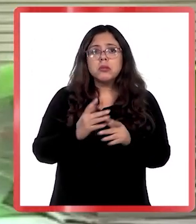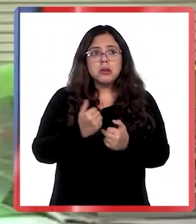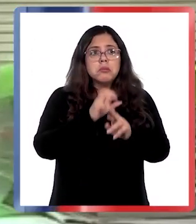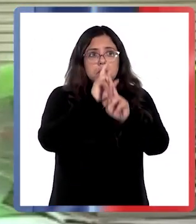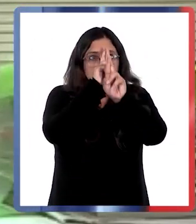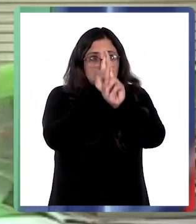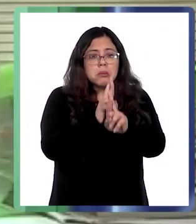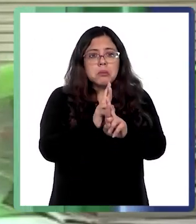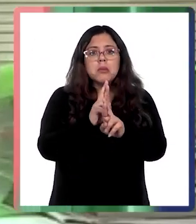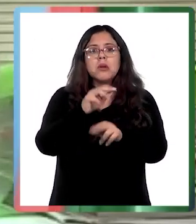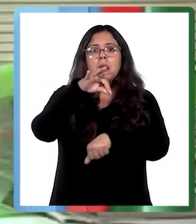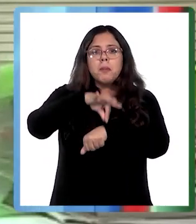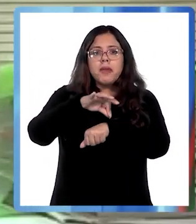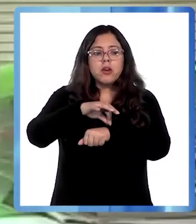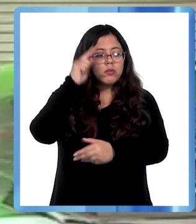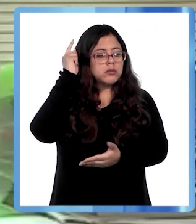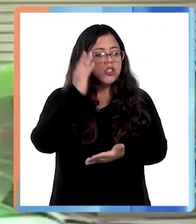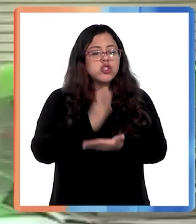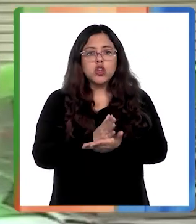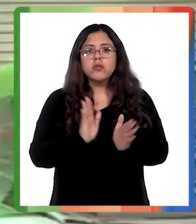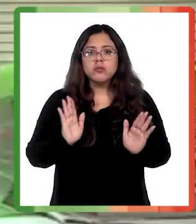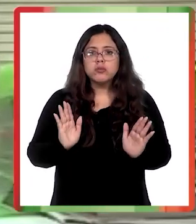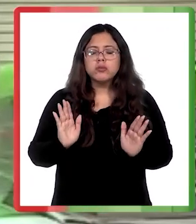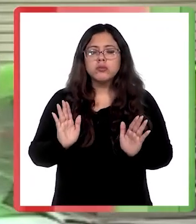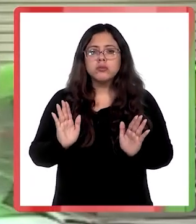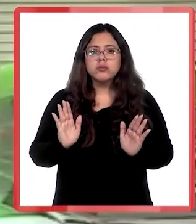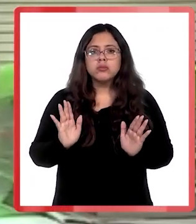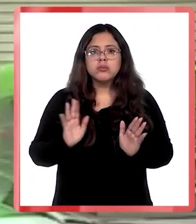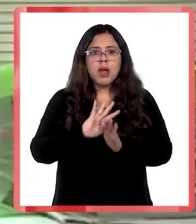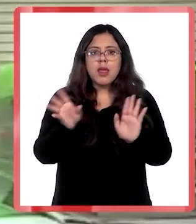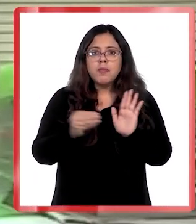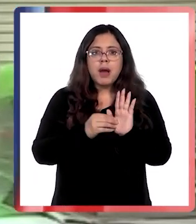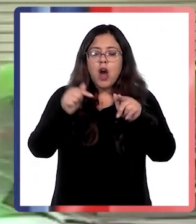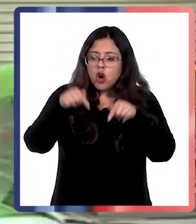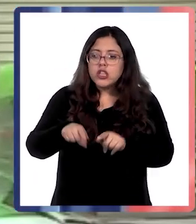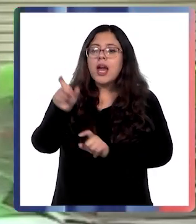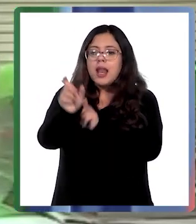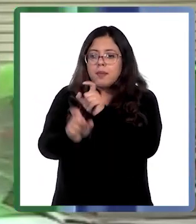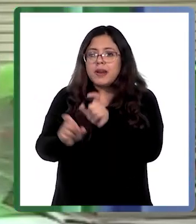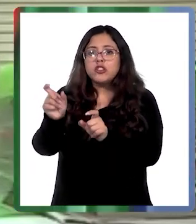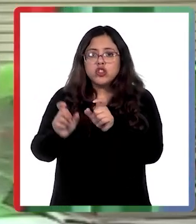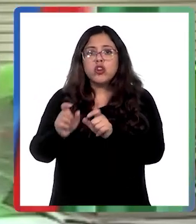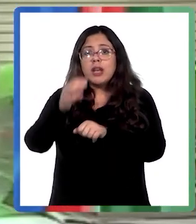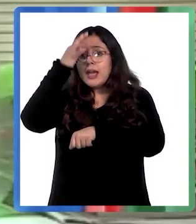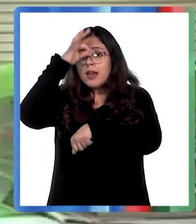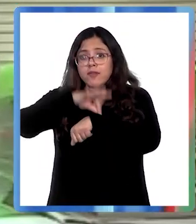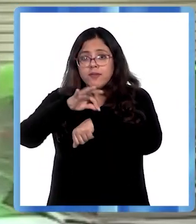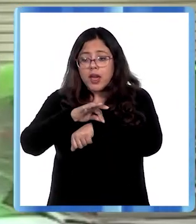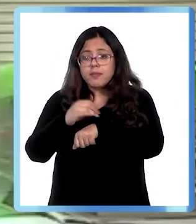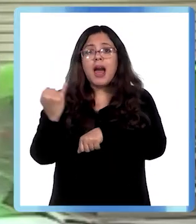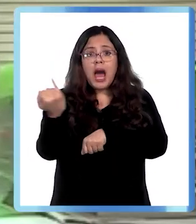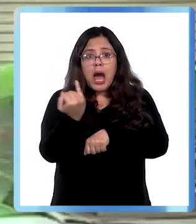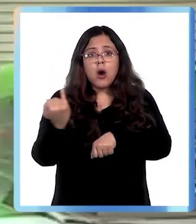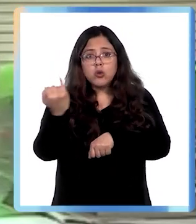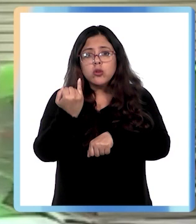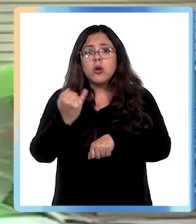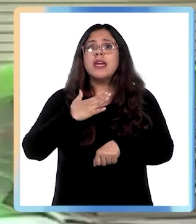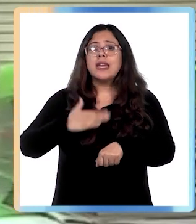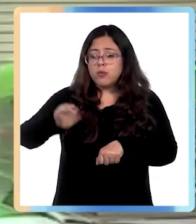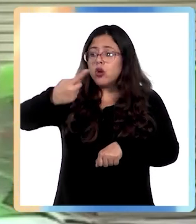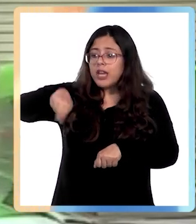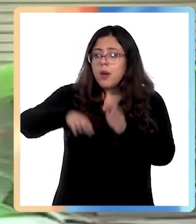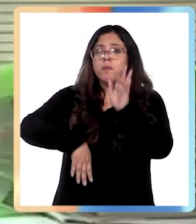las decisiones por el paciente. Hoy día los pacientes son autónomos y queremos que sean cada vez más